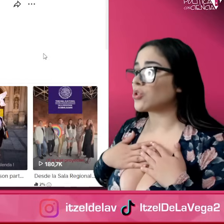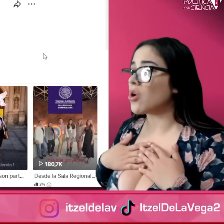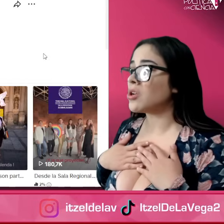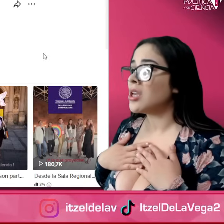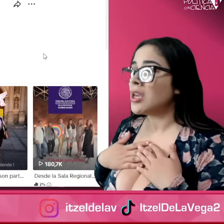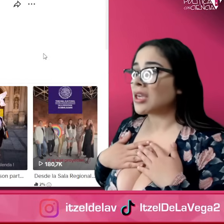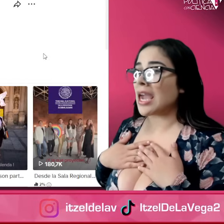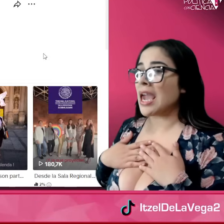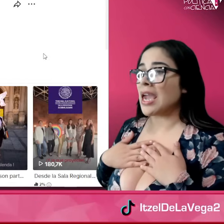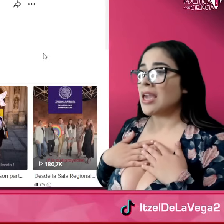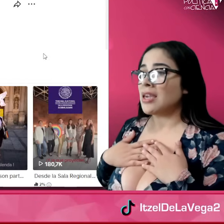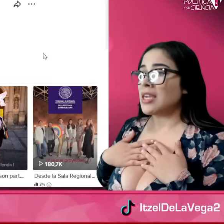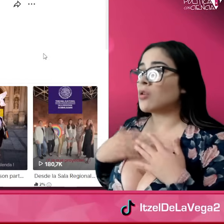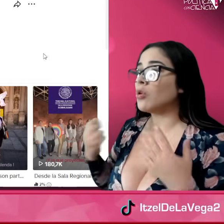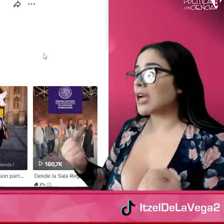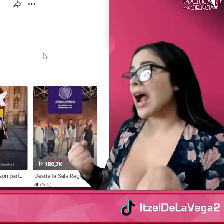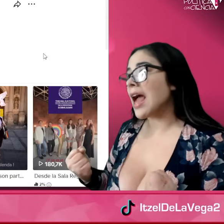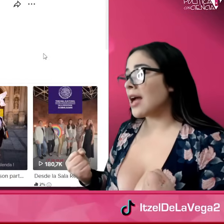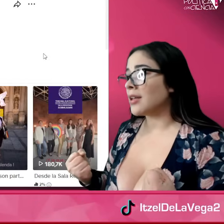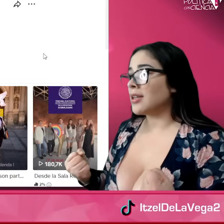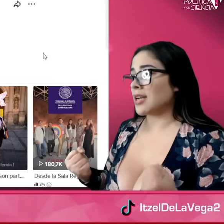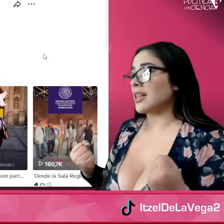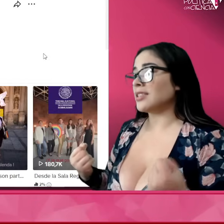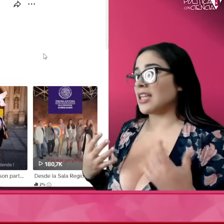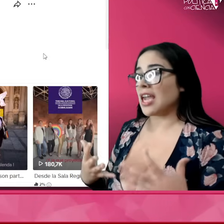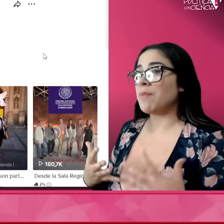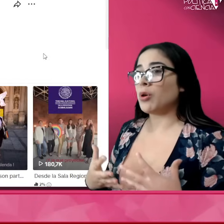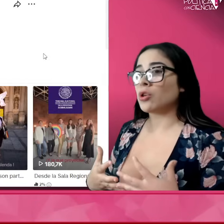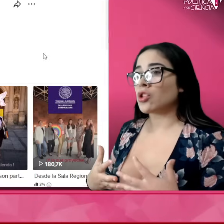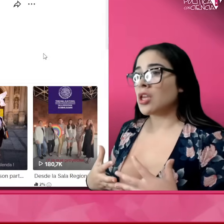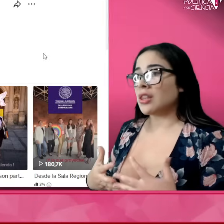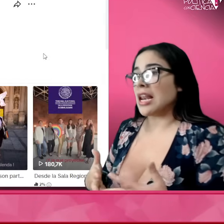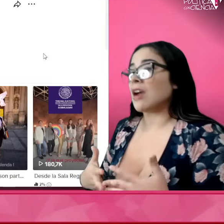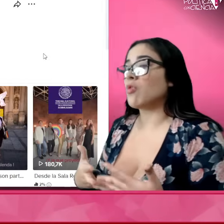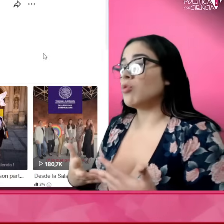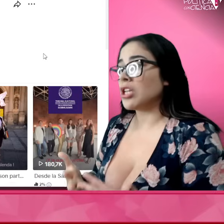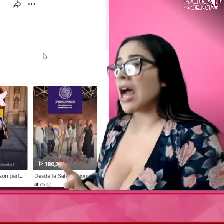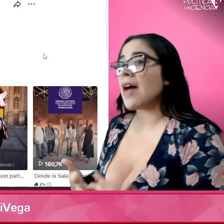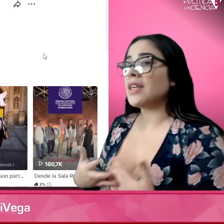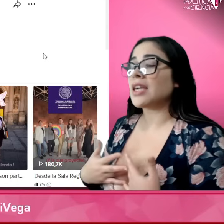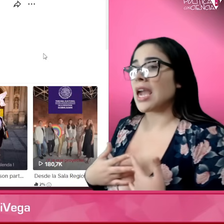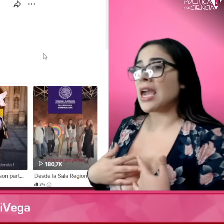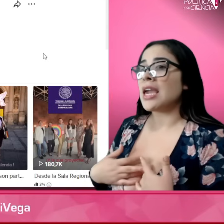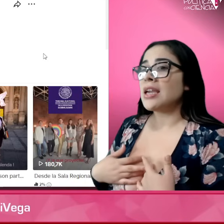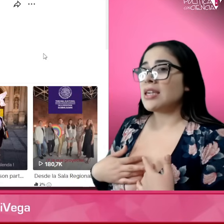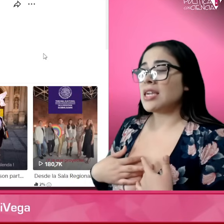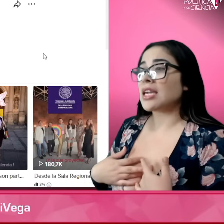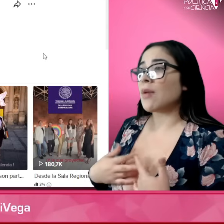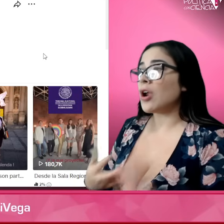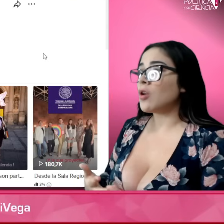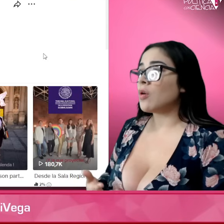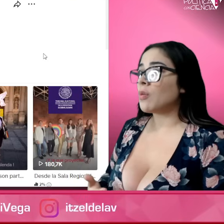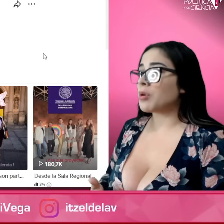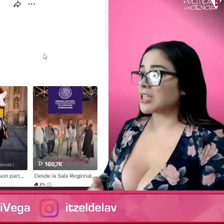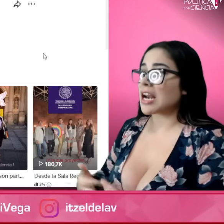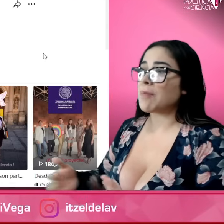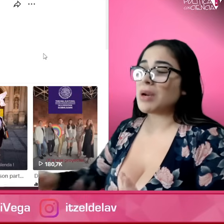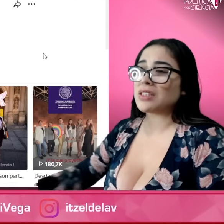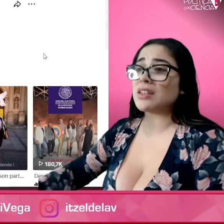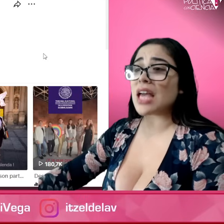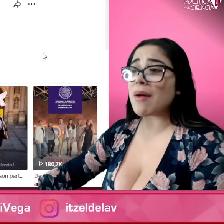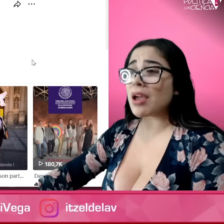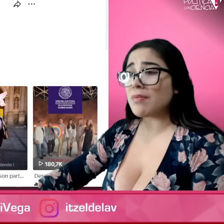gran corazón que inculcara grandes ejemplos de la comunidad y que bueno, pues